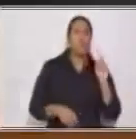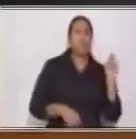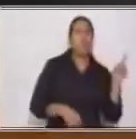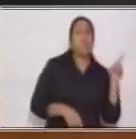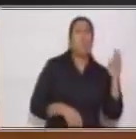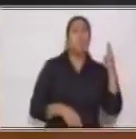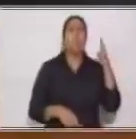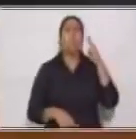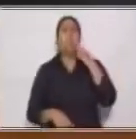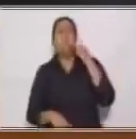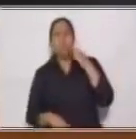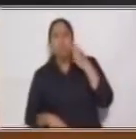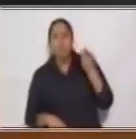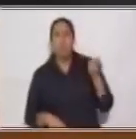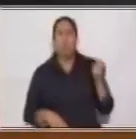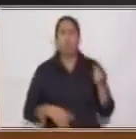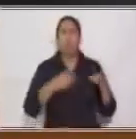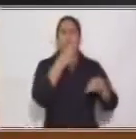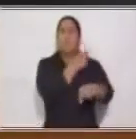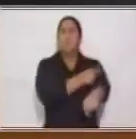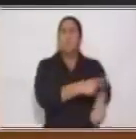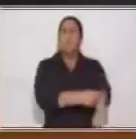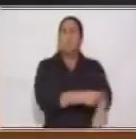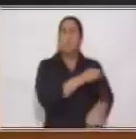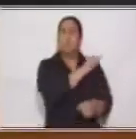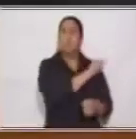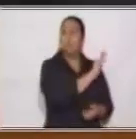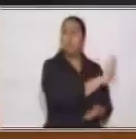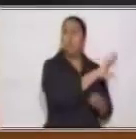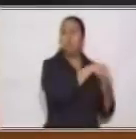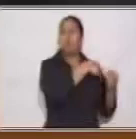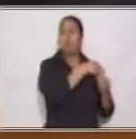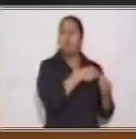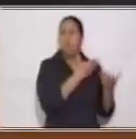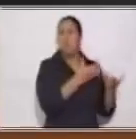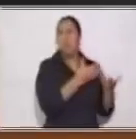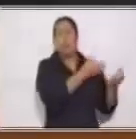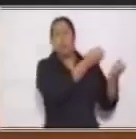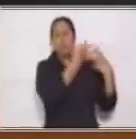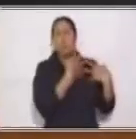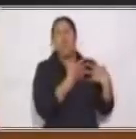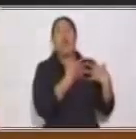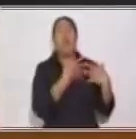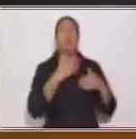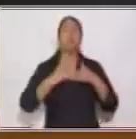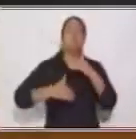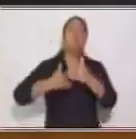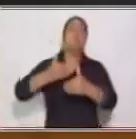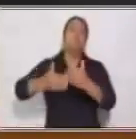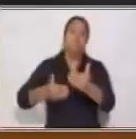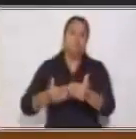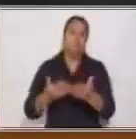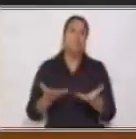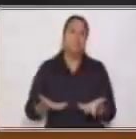nuestros padres alguna historia de nuestra familia y hacer una secuencia. Podríamos también